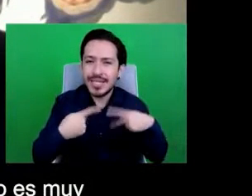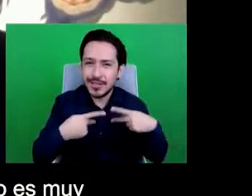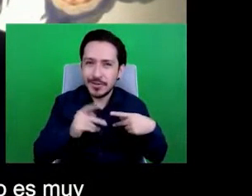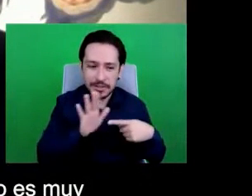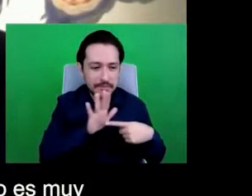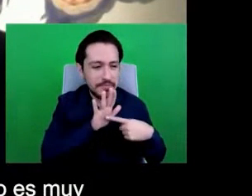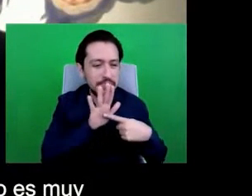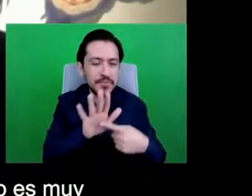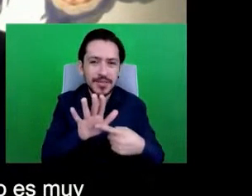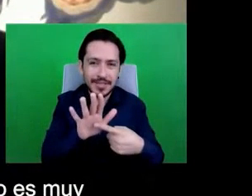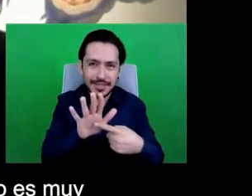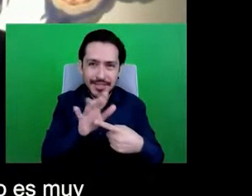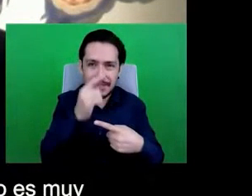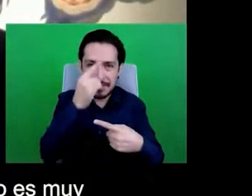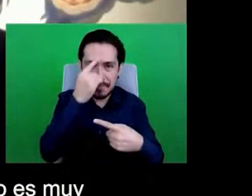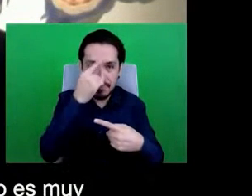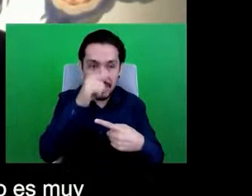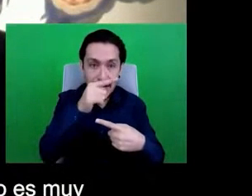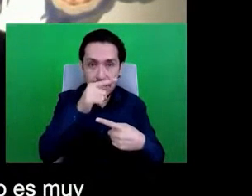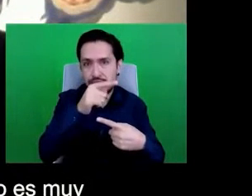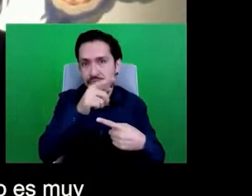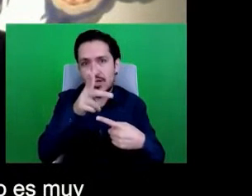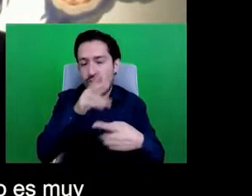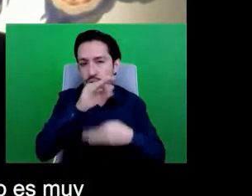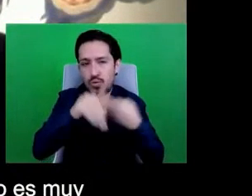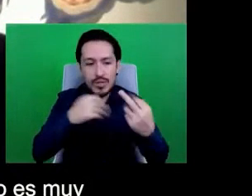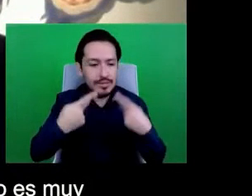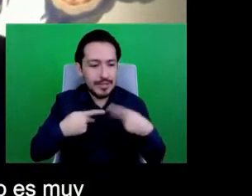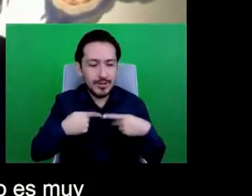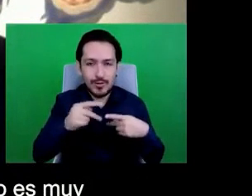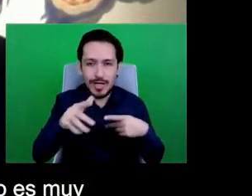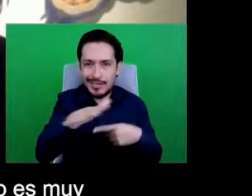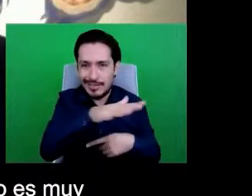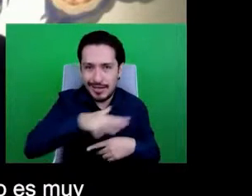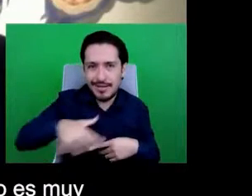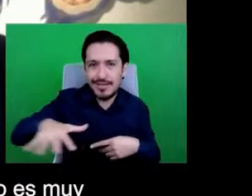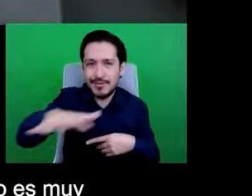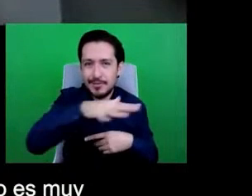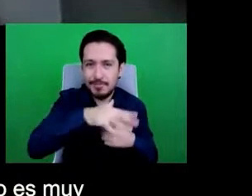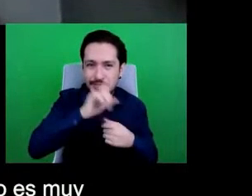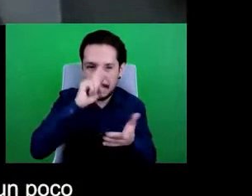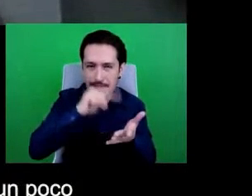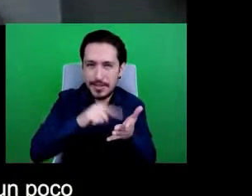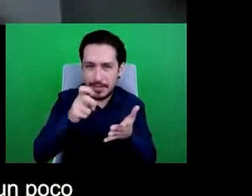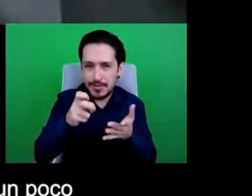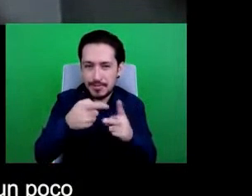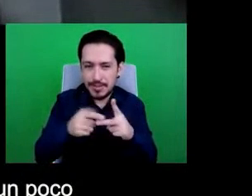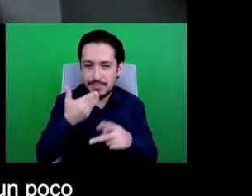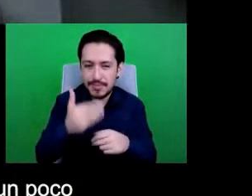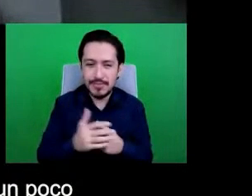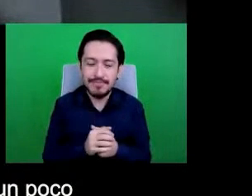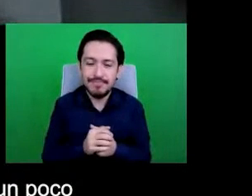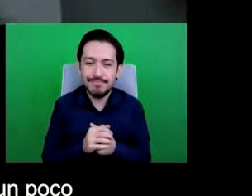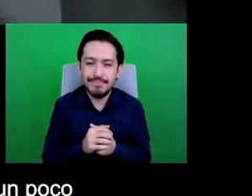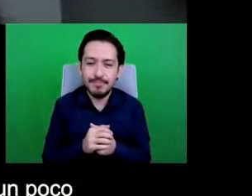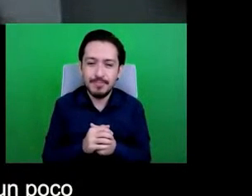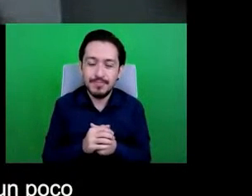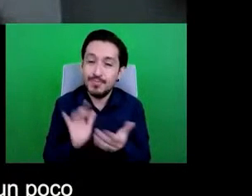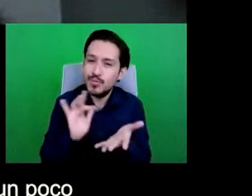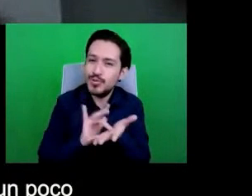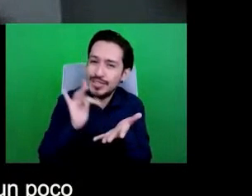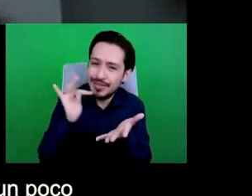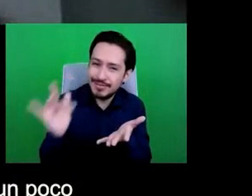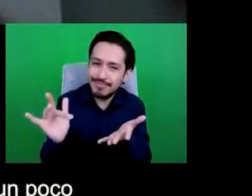comunidad general de la región. Y creo que eso es un muy buen fundamento, una buena forma de empezar. Tenemos una